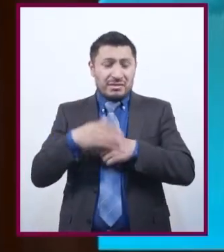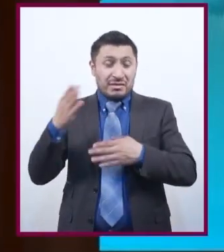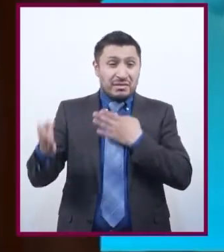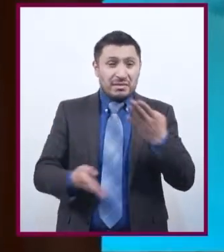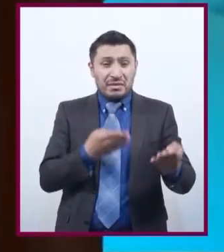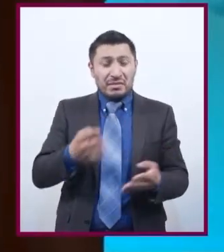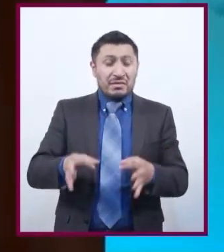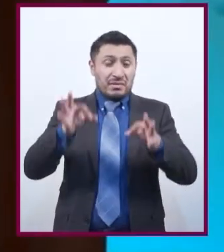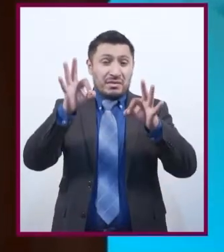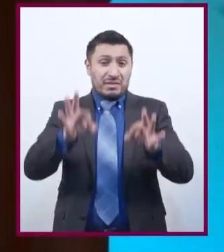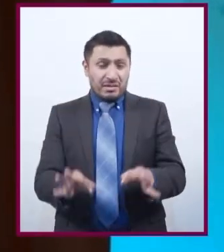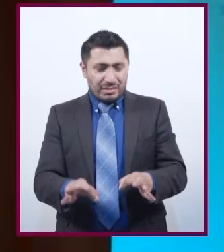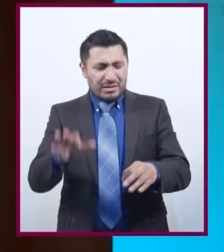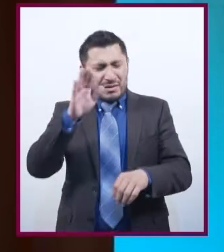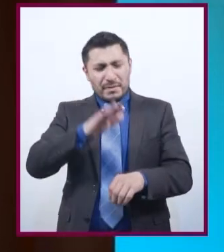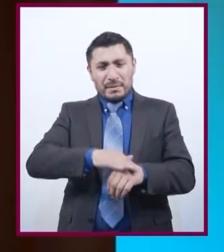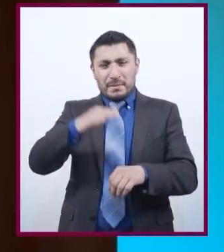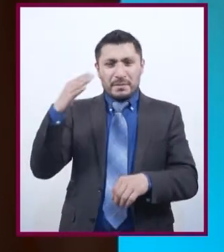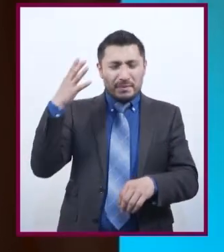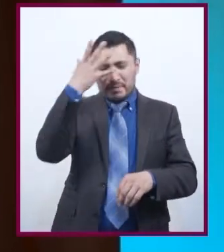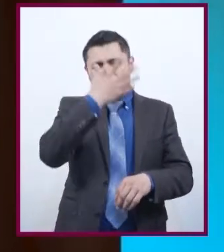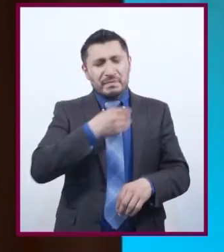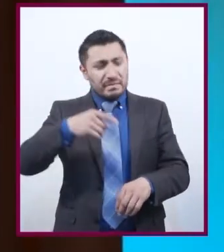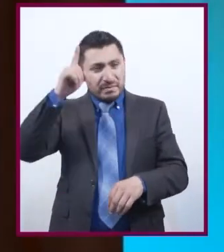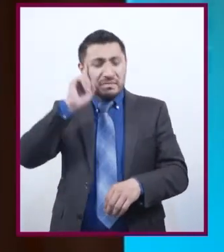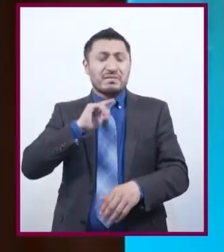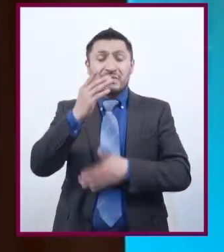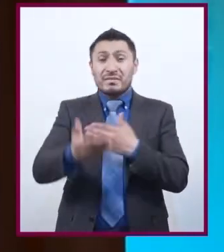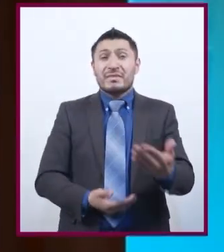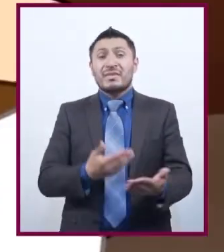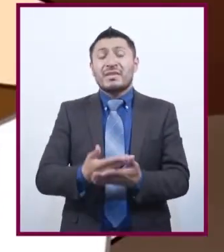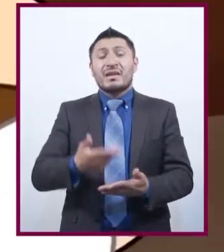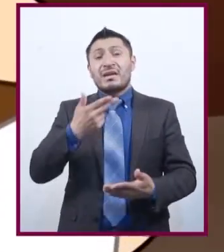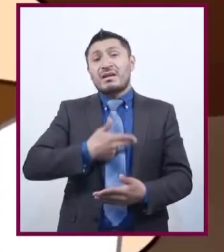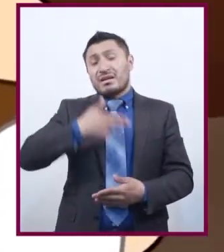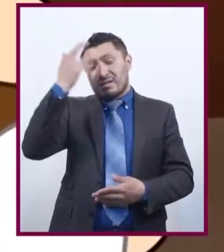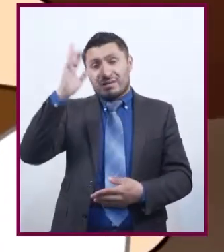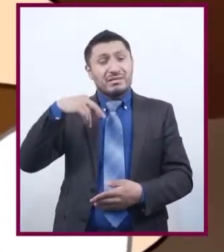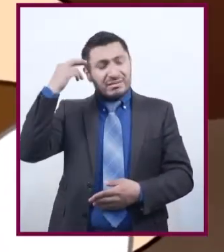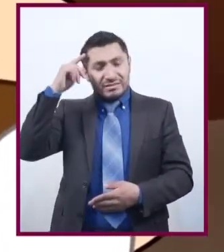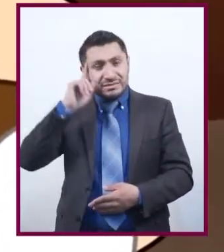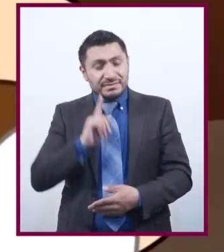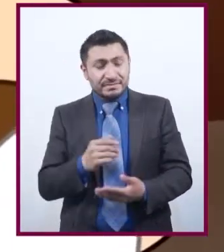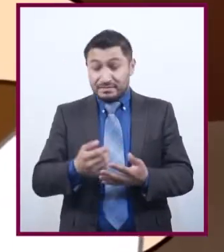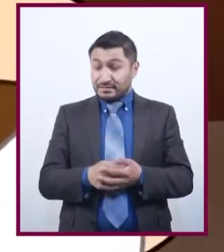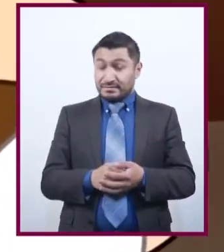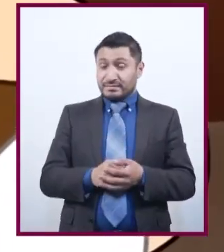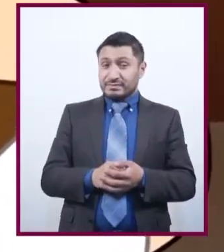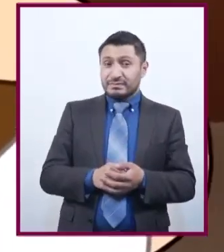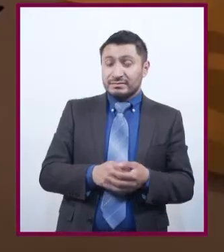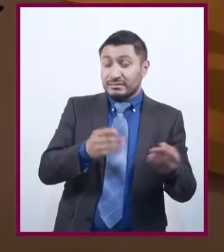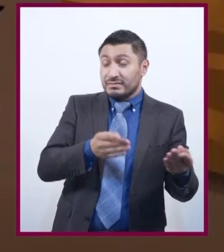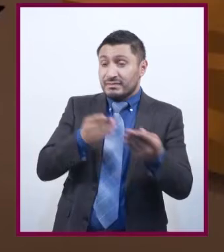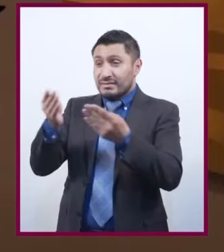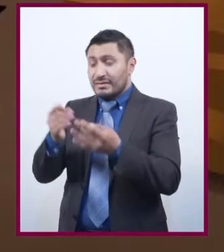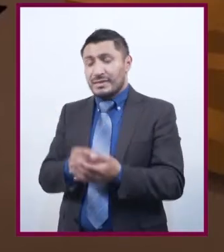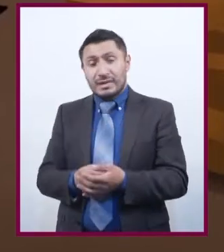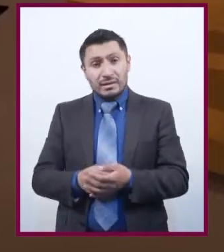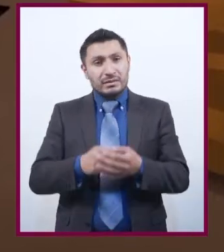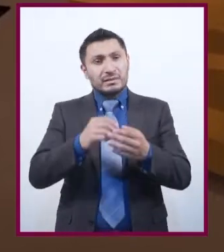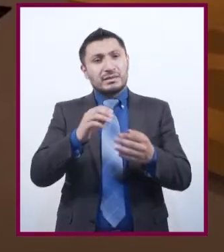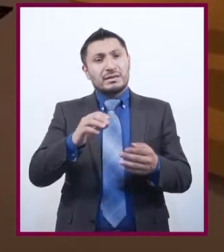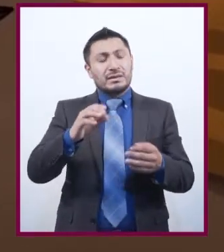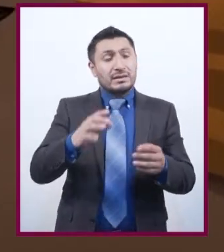debe lucir en el próximo baile de corte la más bella de las damas de honor de la reina sobre un lecho